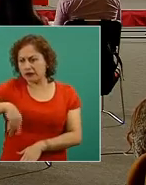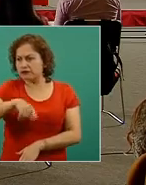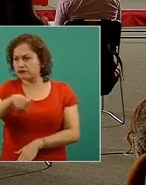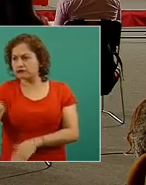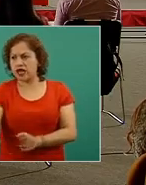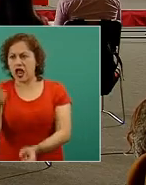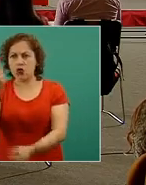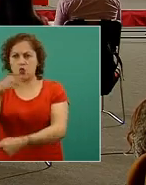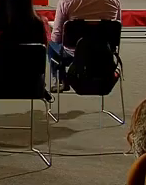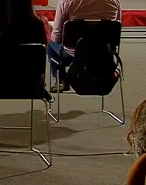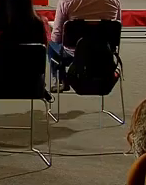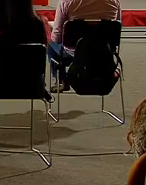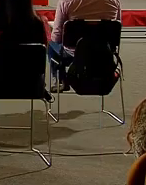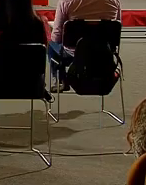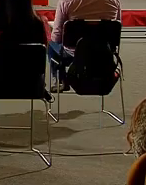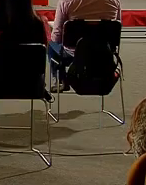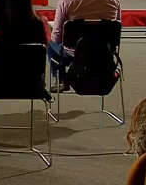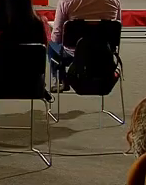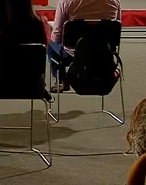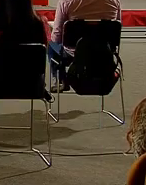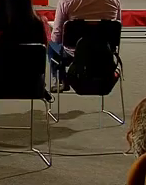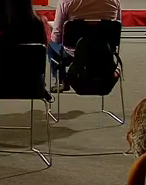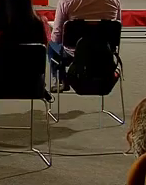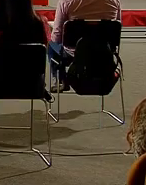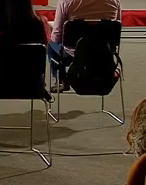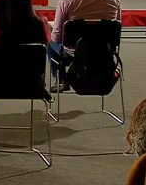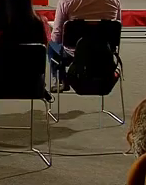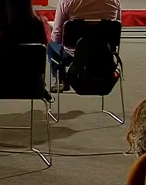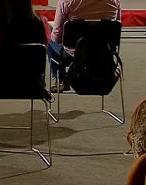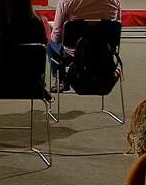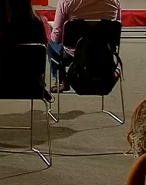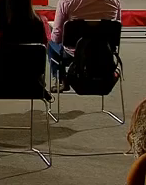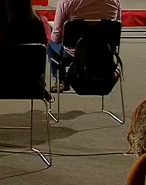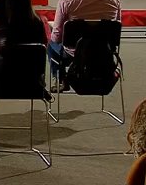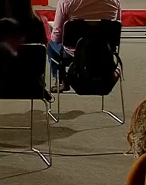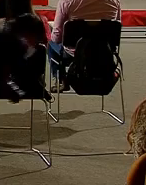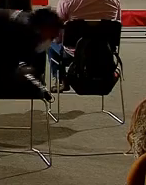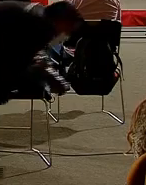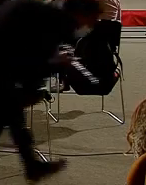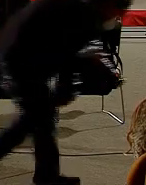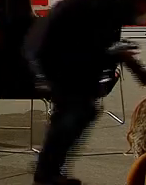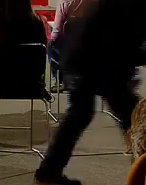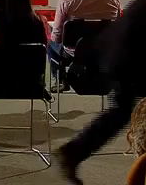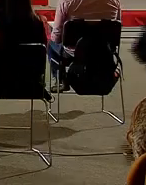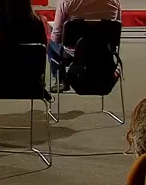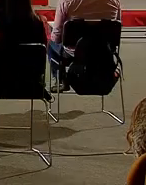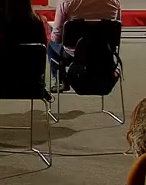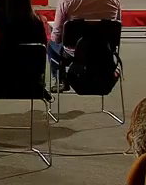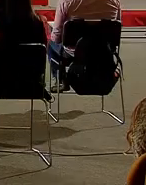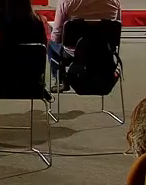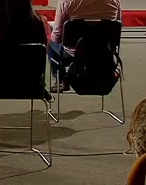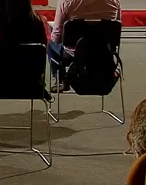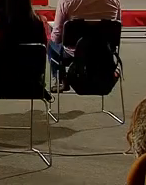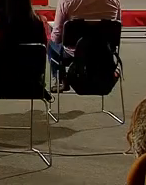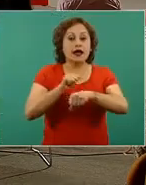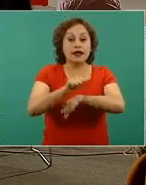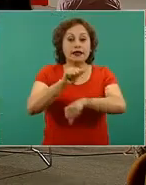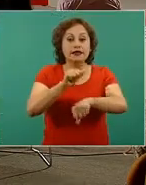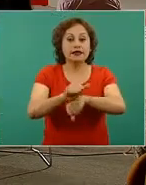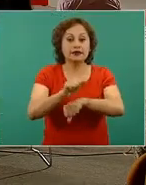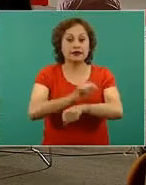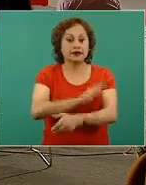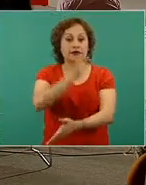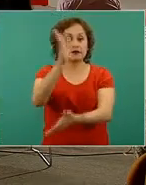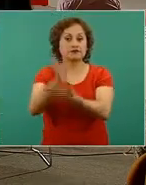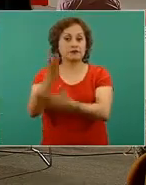pregunta sobre esta situación de los y las turistas argentinas que estuvieron en Cancún y